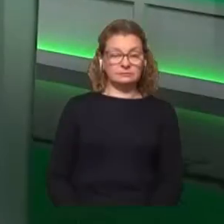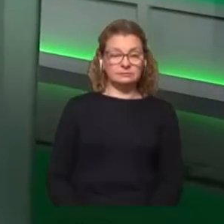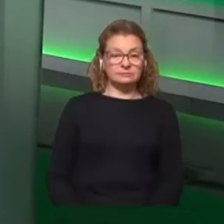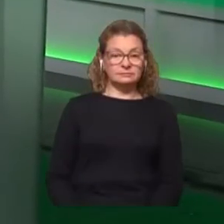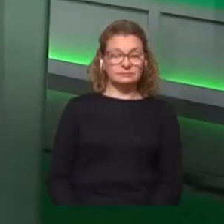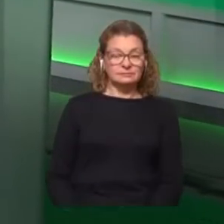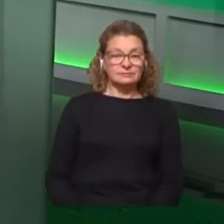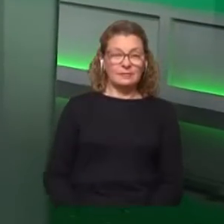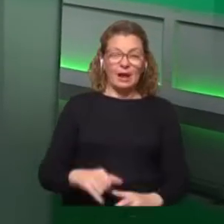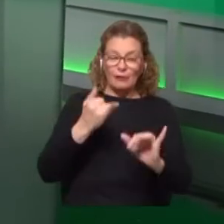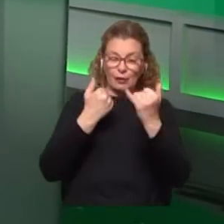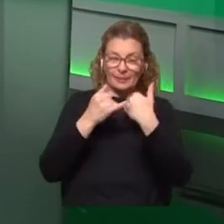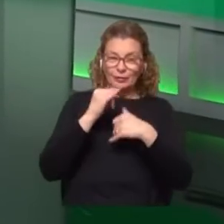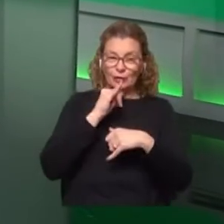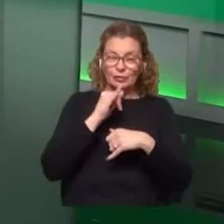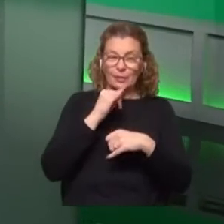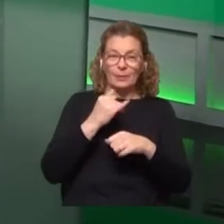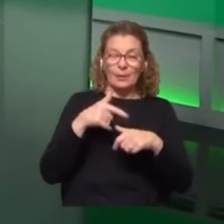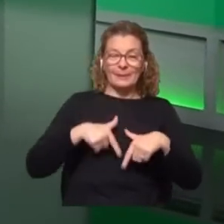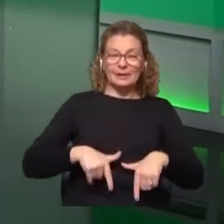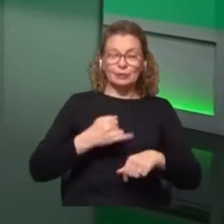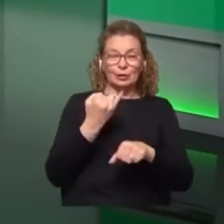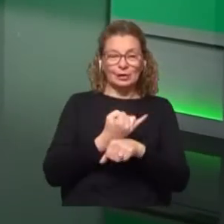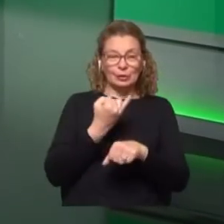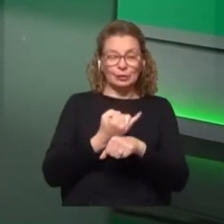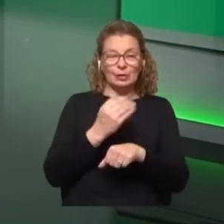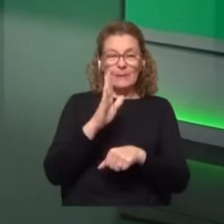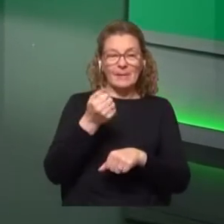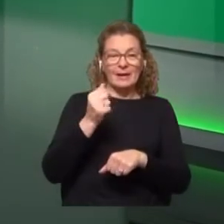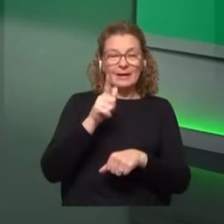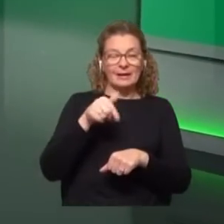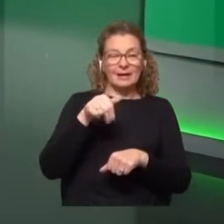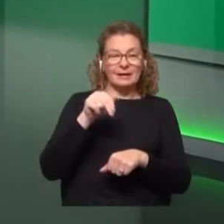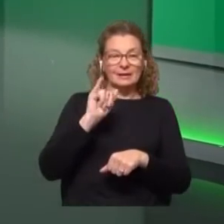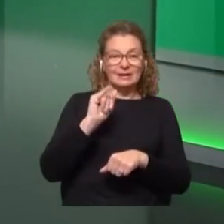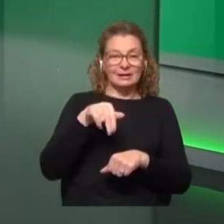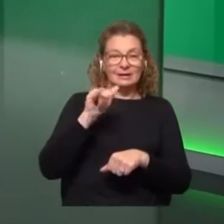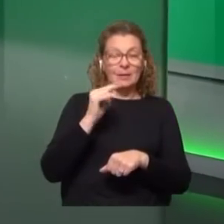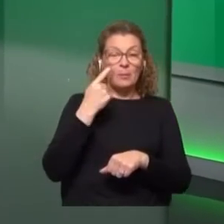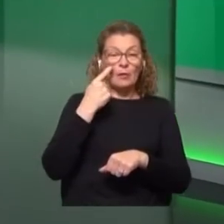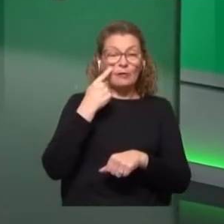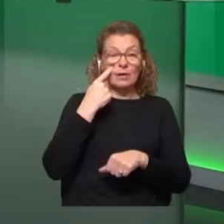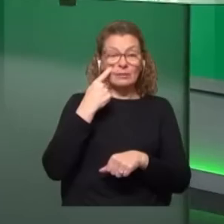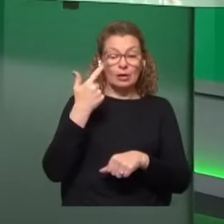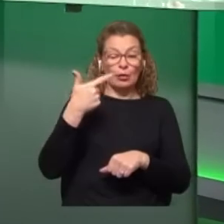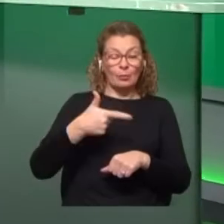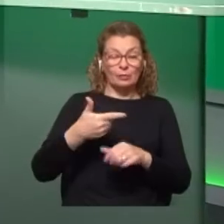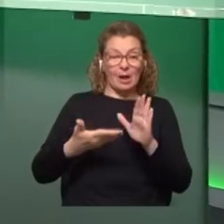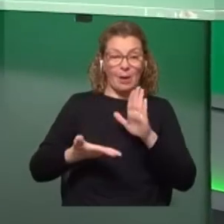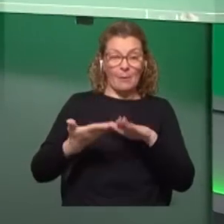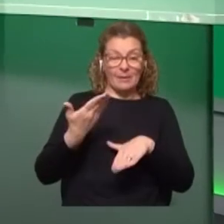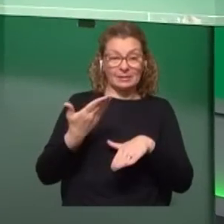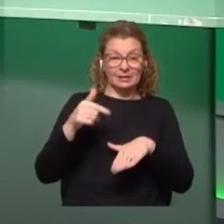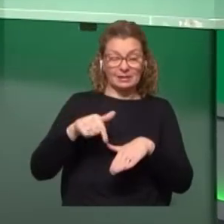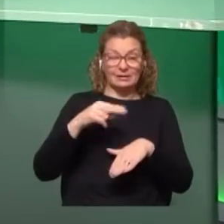desarrollo informativo el ministro de Industria energía y minería Omar paganini dijo que es muy probable que los combustibles aumenten